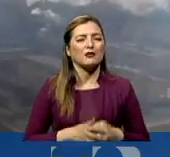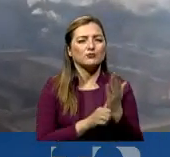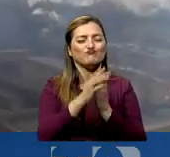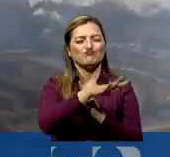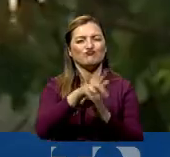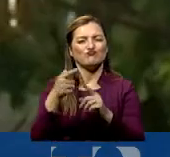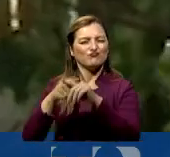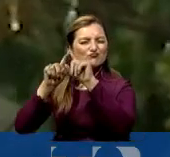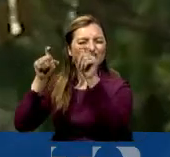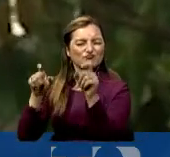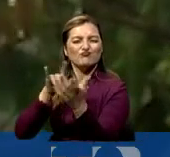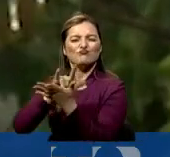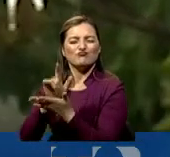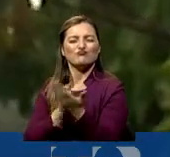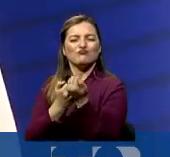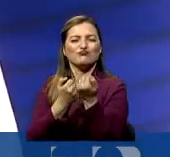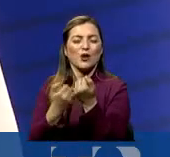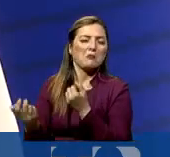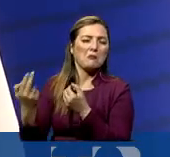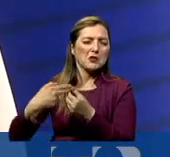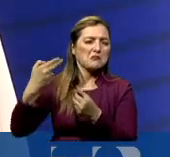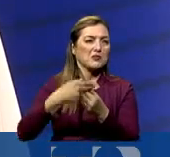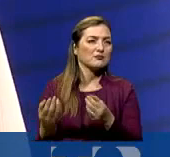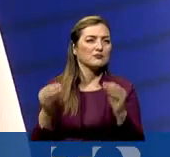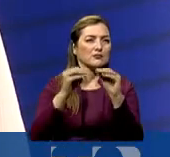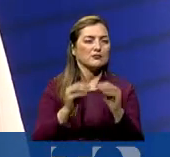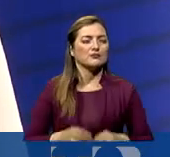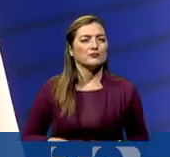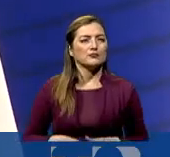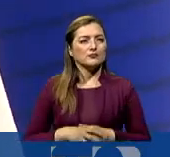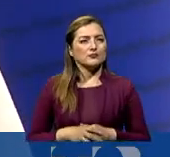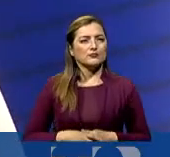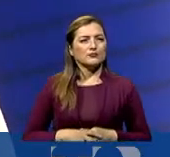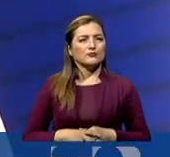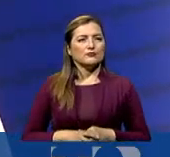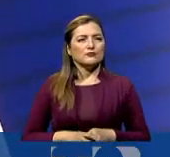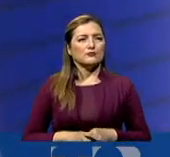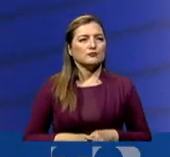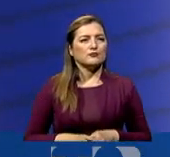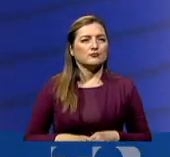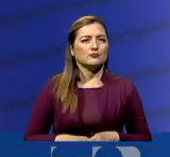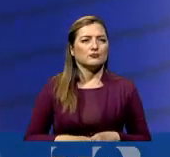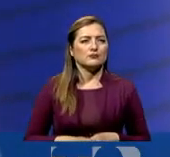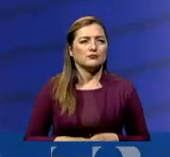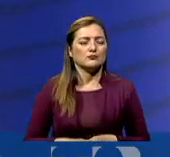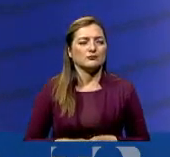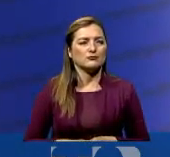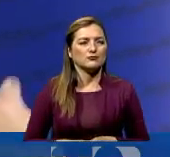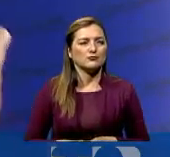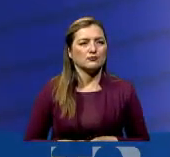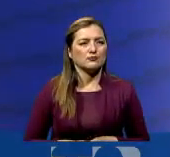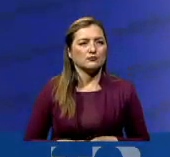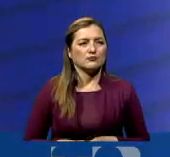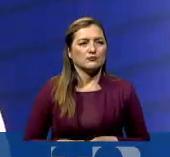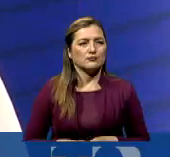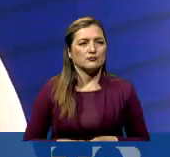actores comprometidos con la transición ecológica. Además, genera muchísima satisfacción el que cada vez seamos más empresas los que